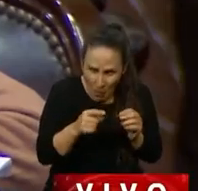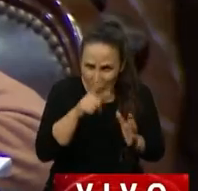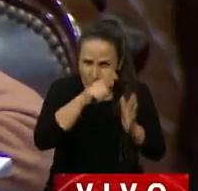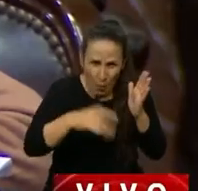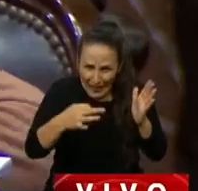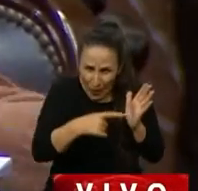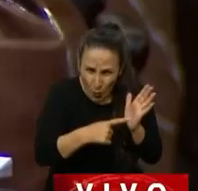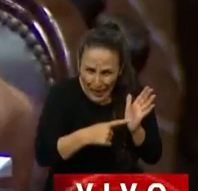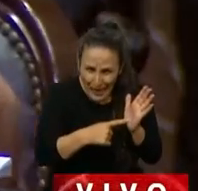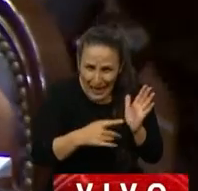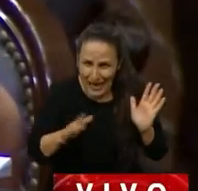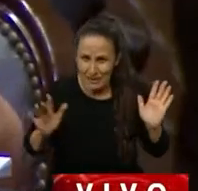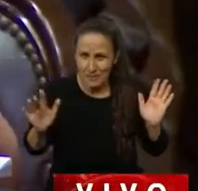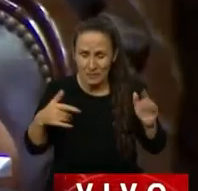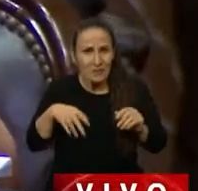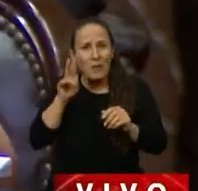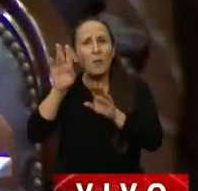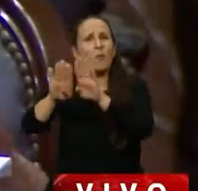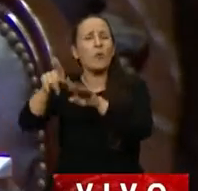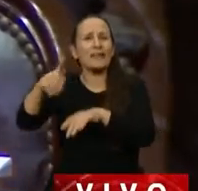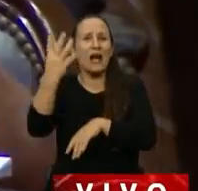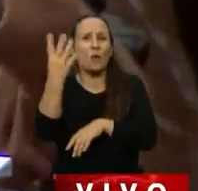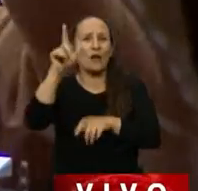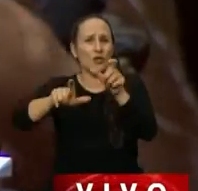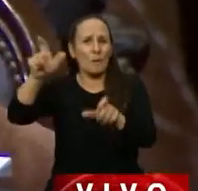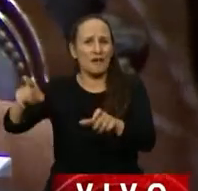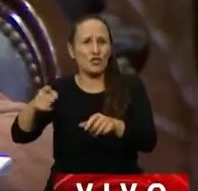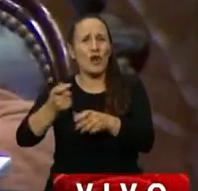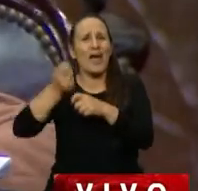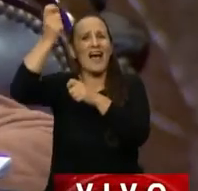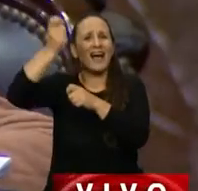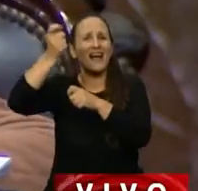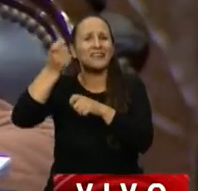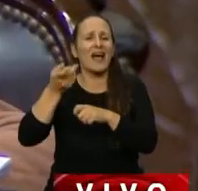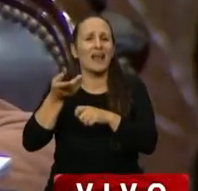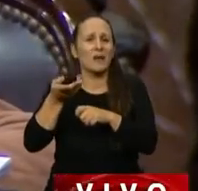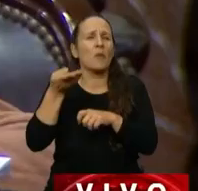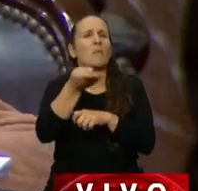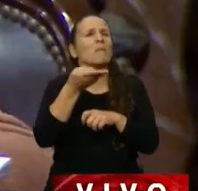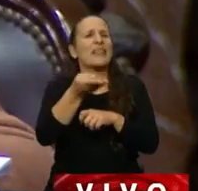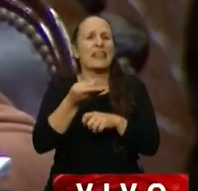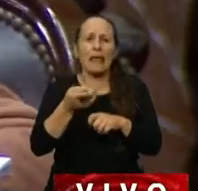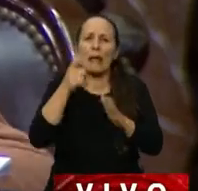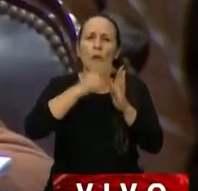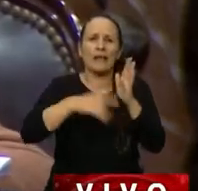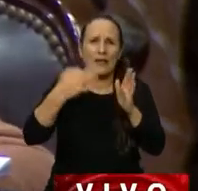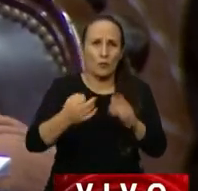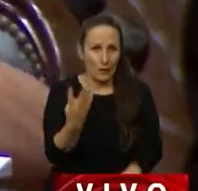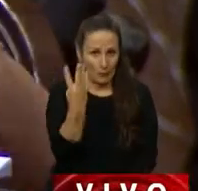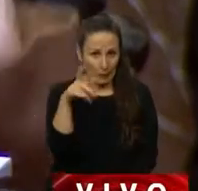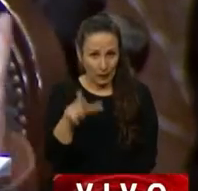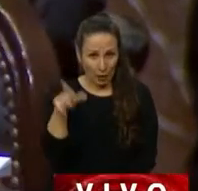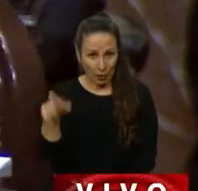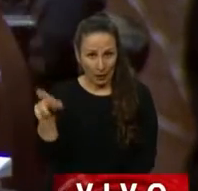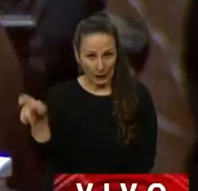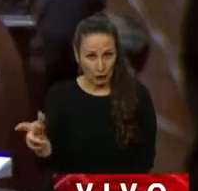única? Acá en la puerta vi 4 personas con un cartelito pidiendo boleta única. La verdad,